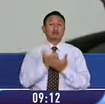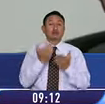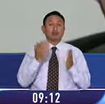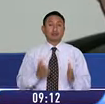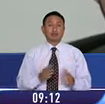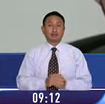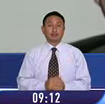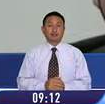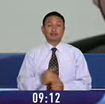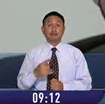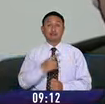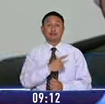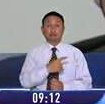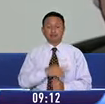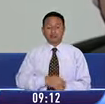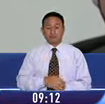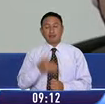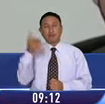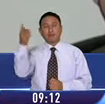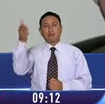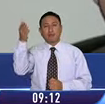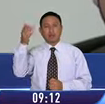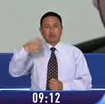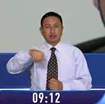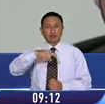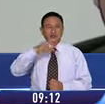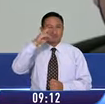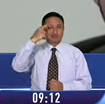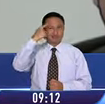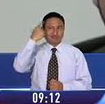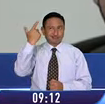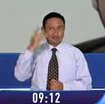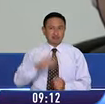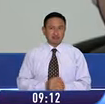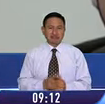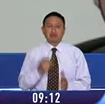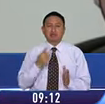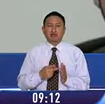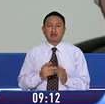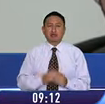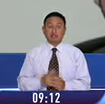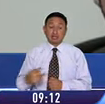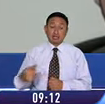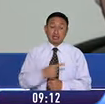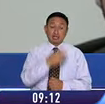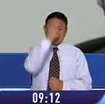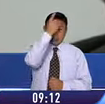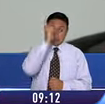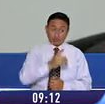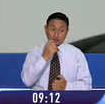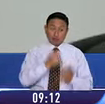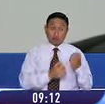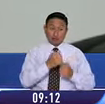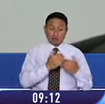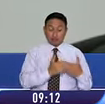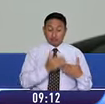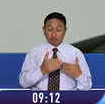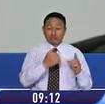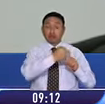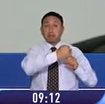Fidel Márquez. Los políticos a veces no se ponen a pensar en que todo ese tipo de decisiones